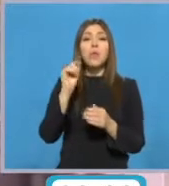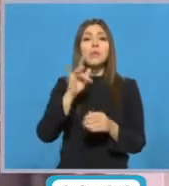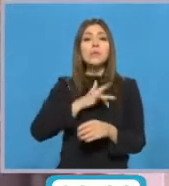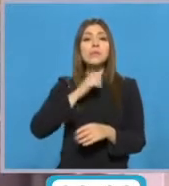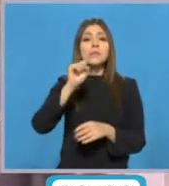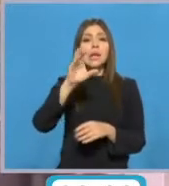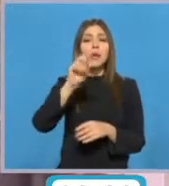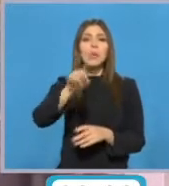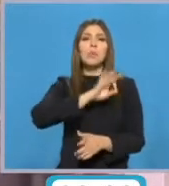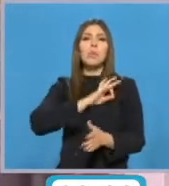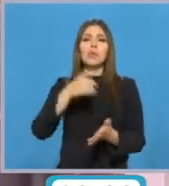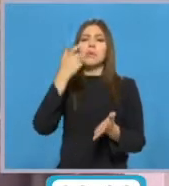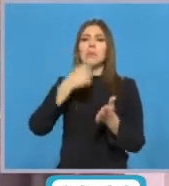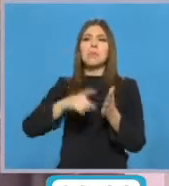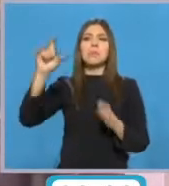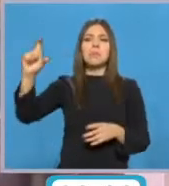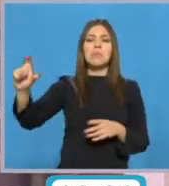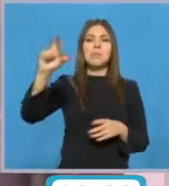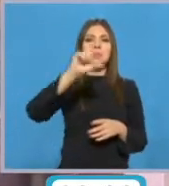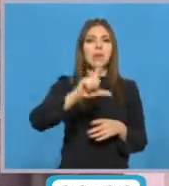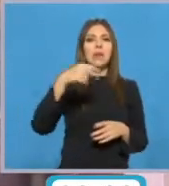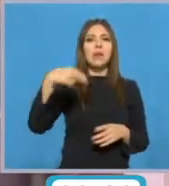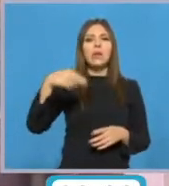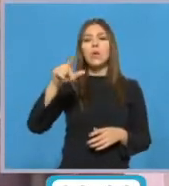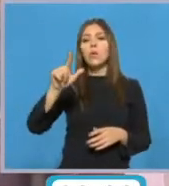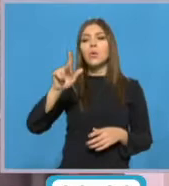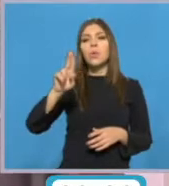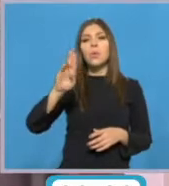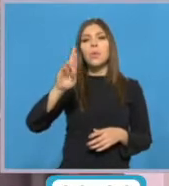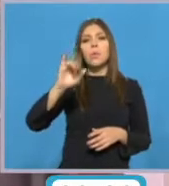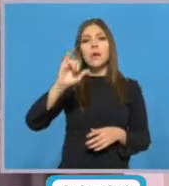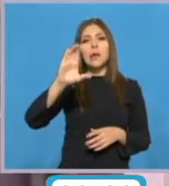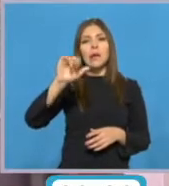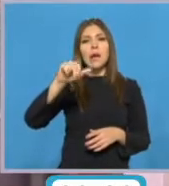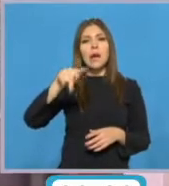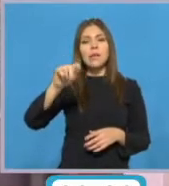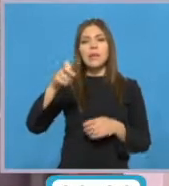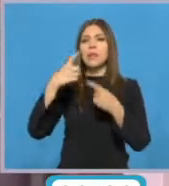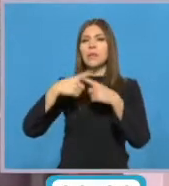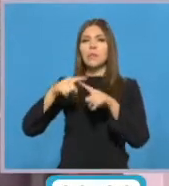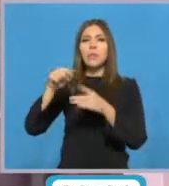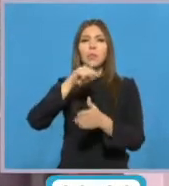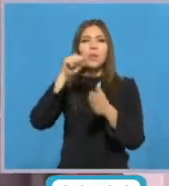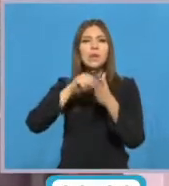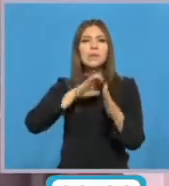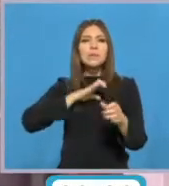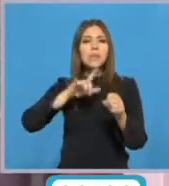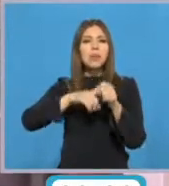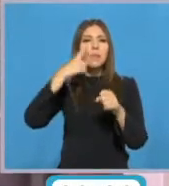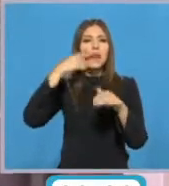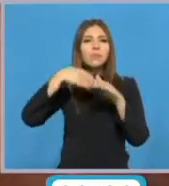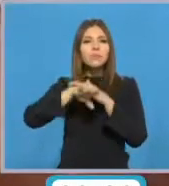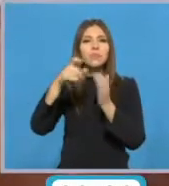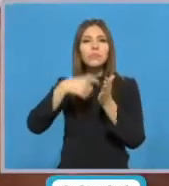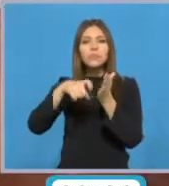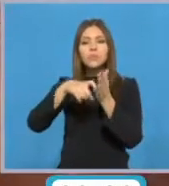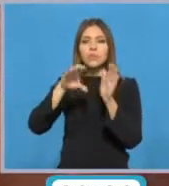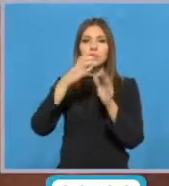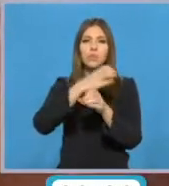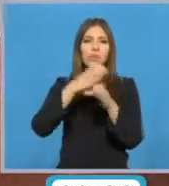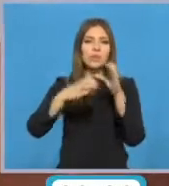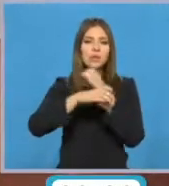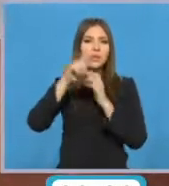Puedes comprar libremente un buen lubricante en condonerías, en Eso. algunas sex shops te venden muy buenos lubricantes, incluso